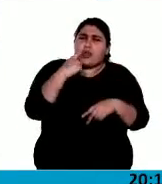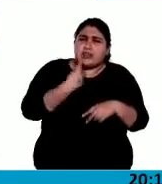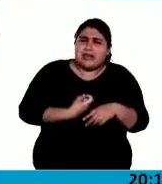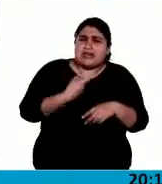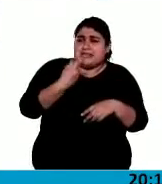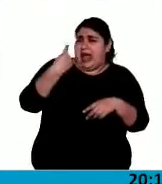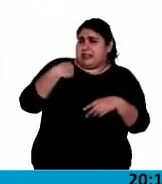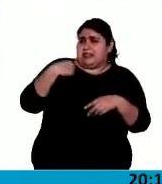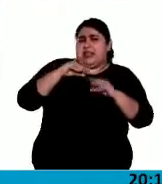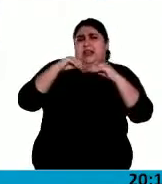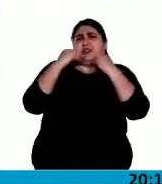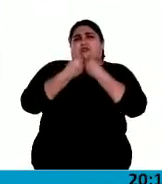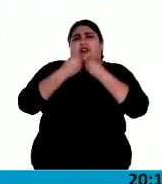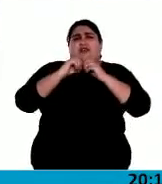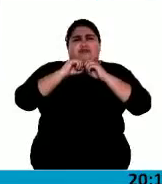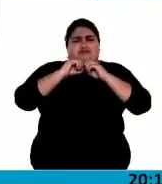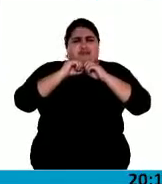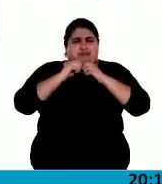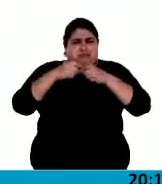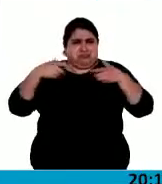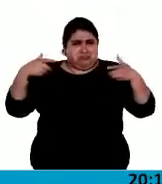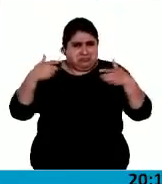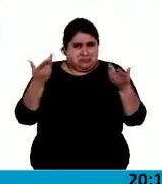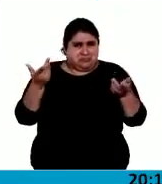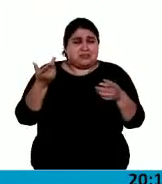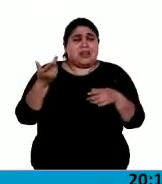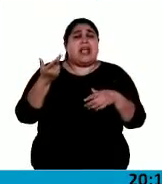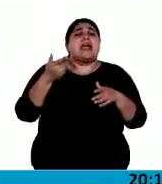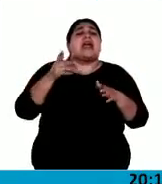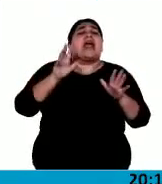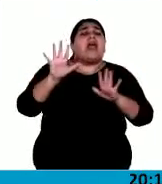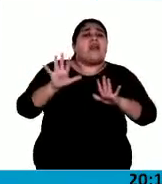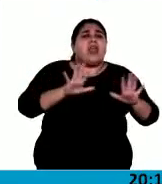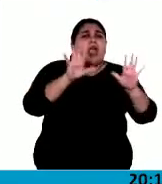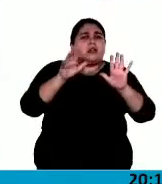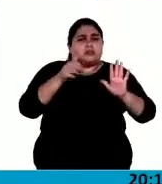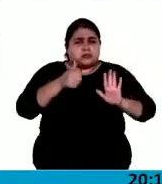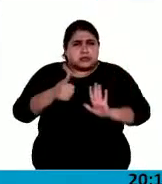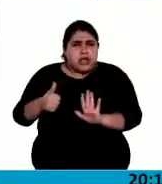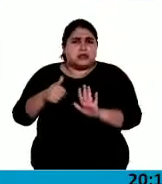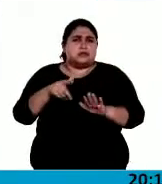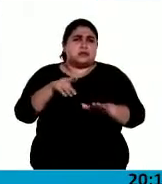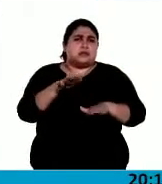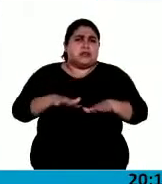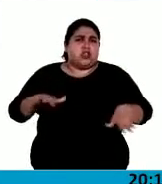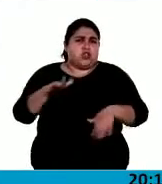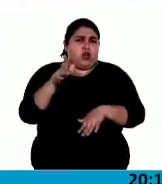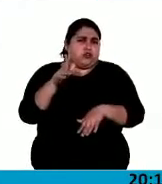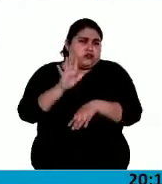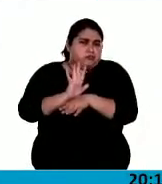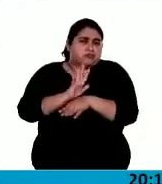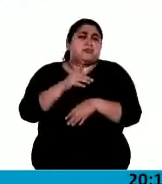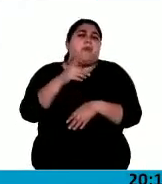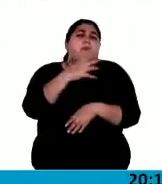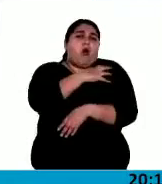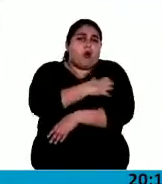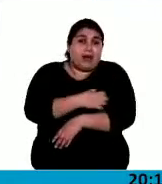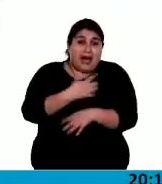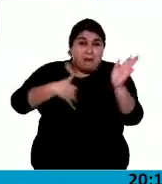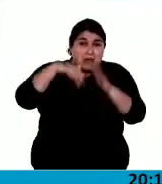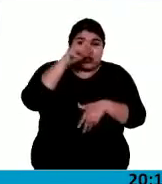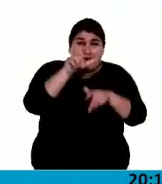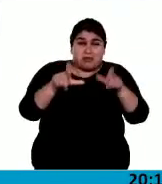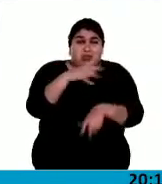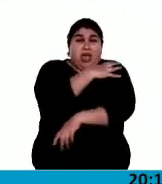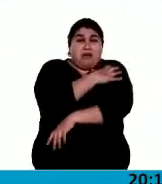ayer. 6 de cada 10 chicos argentinos son pobres. La mayoría de los pobres en la Argentina están